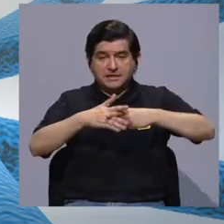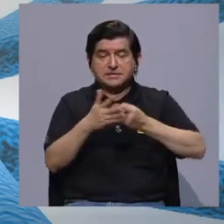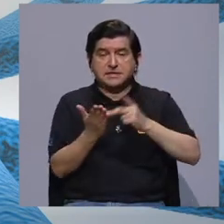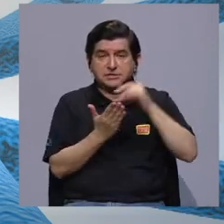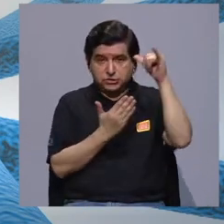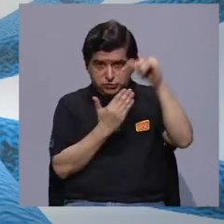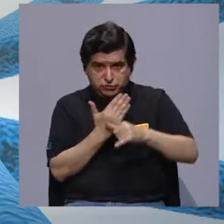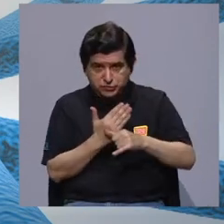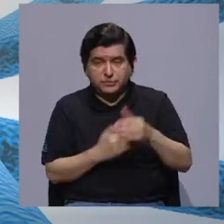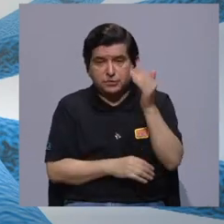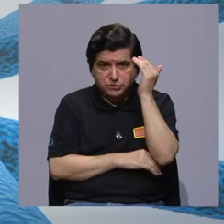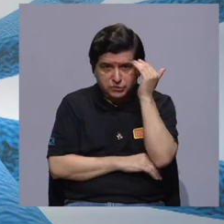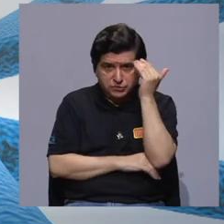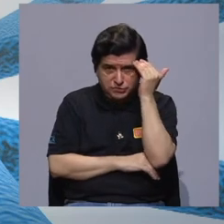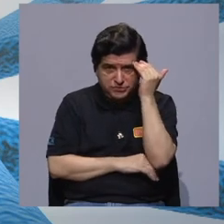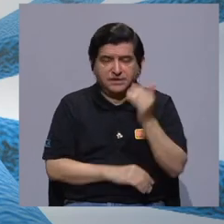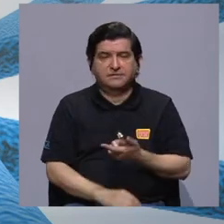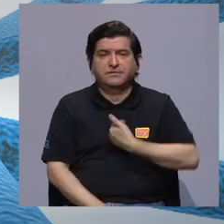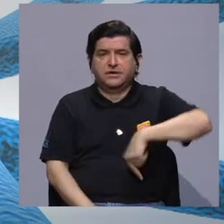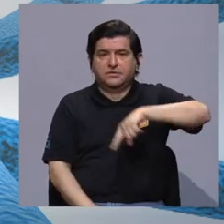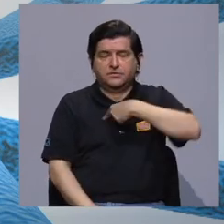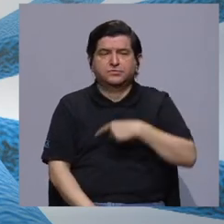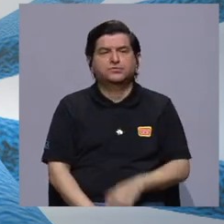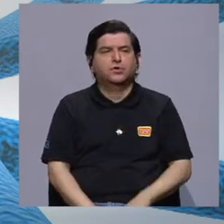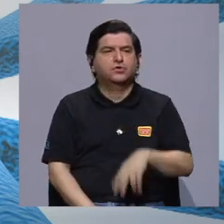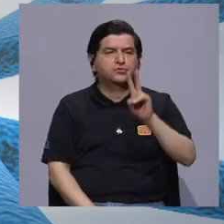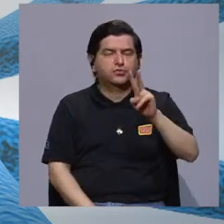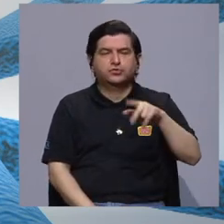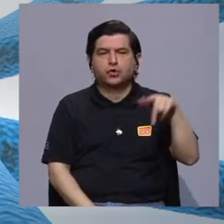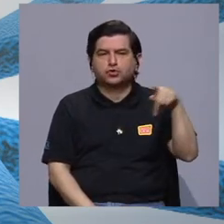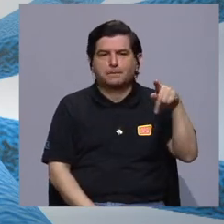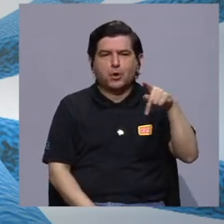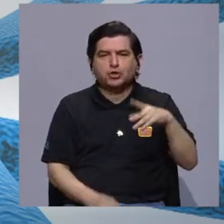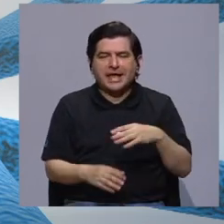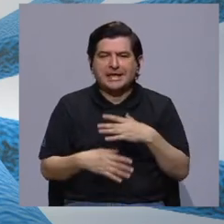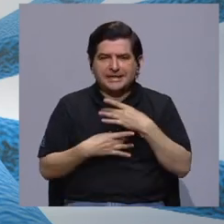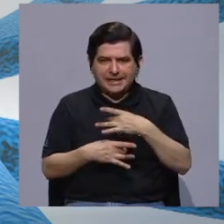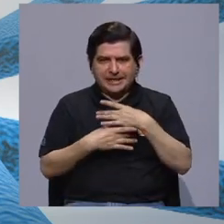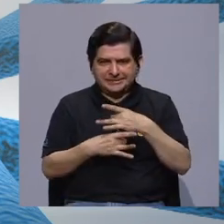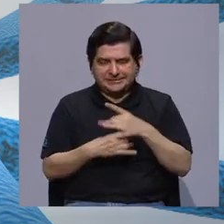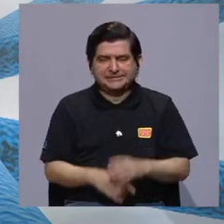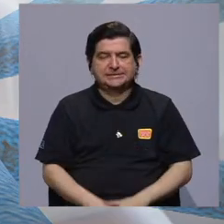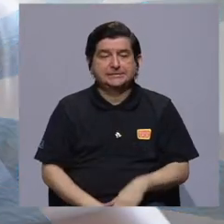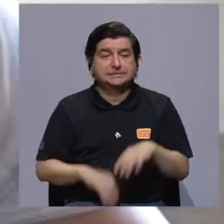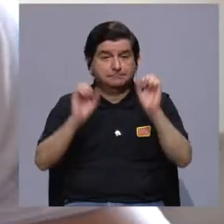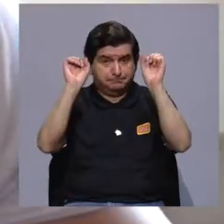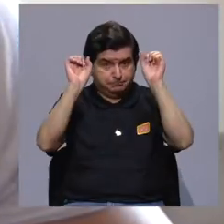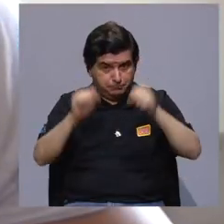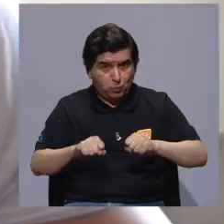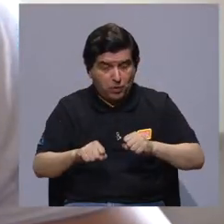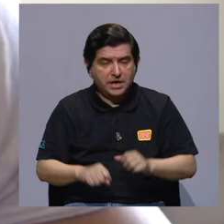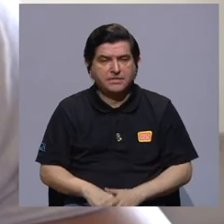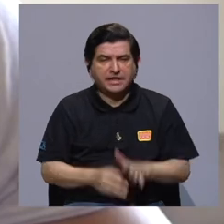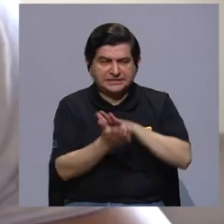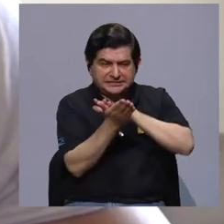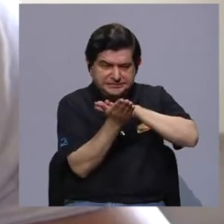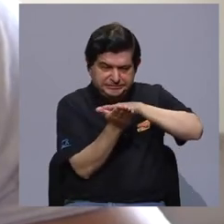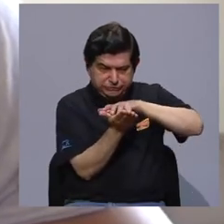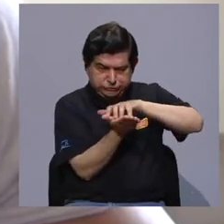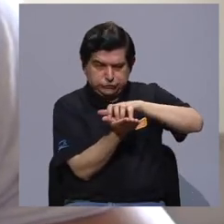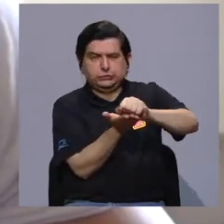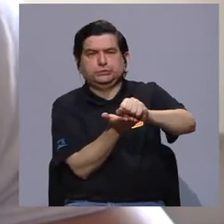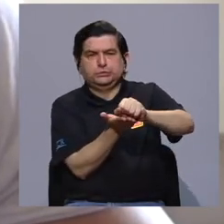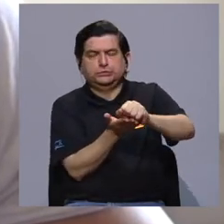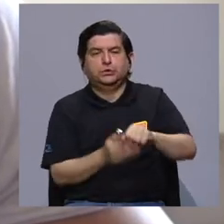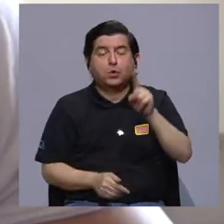antes de iniciar el proyecto sabíamos que teníamos un par de proteínas muy interesantes que son capaces de